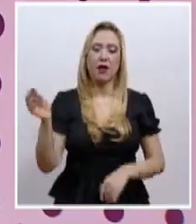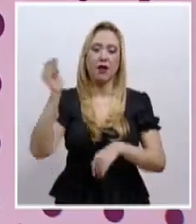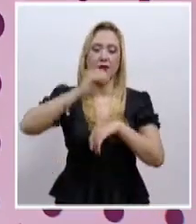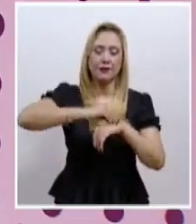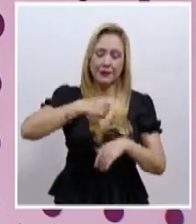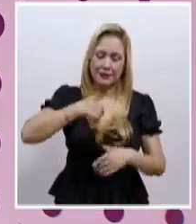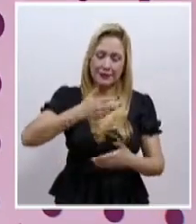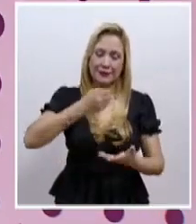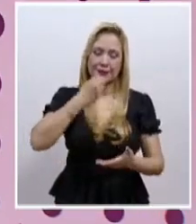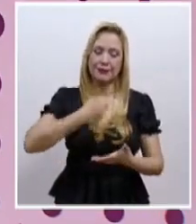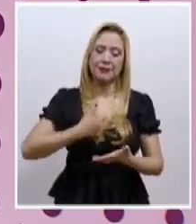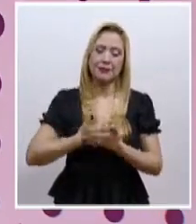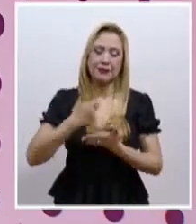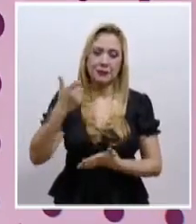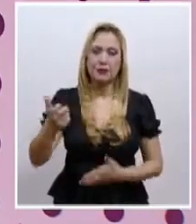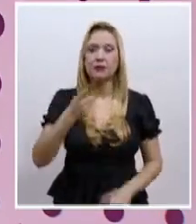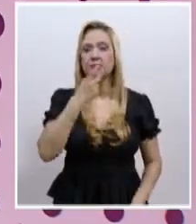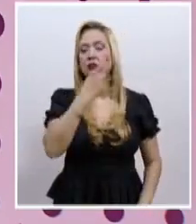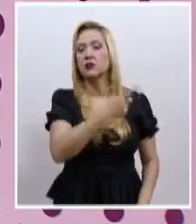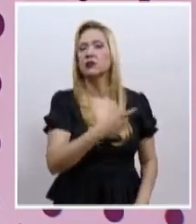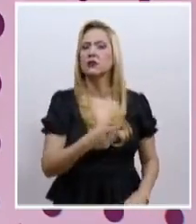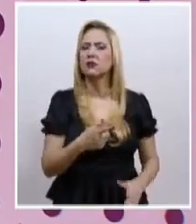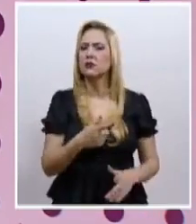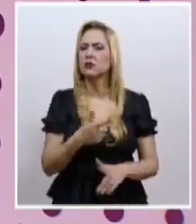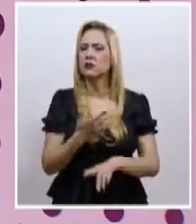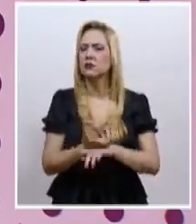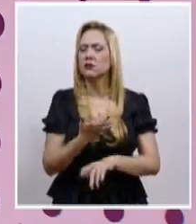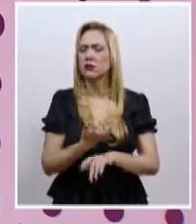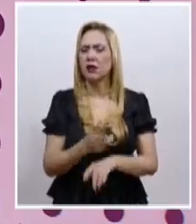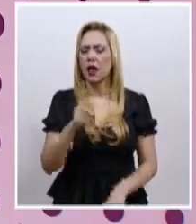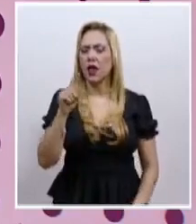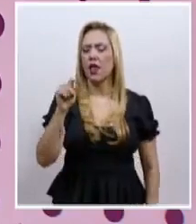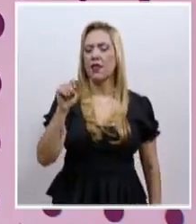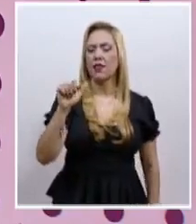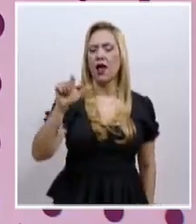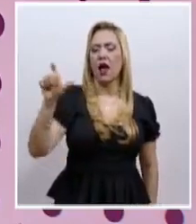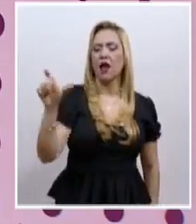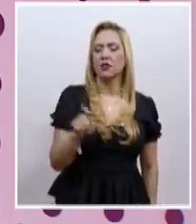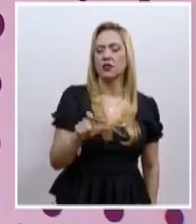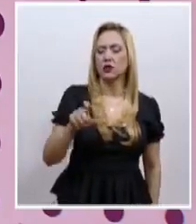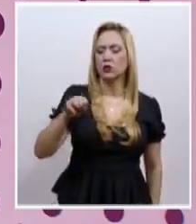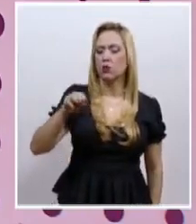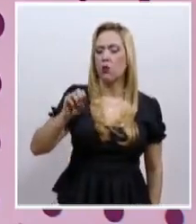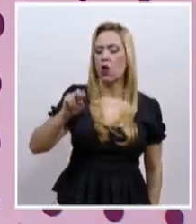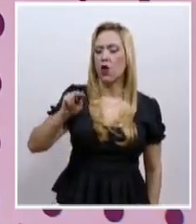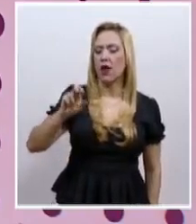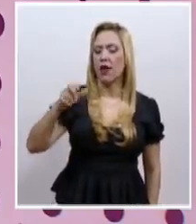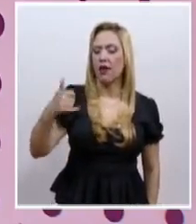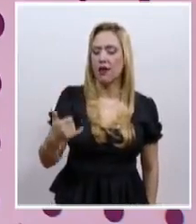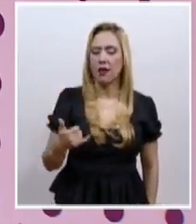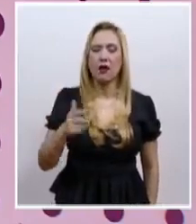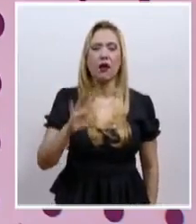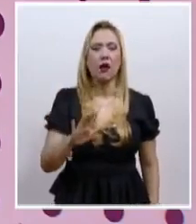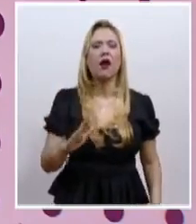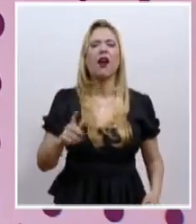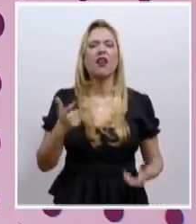públicos, ¿no? Lo que los americanos llaman el tax money no es lo que tú das, sino en qué se gasta el dinero del Estado. Yo creo